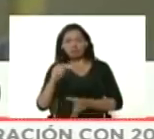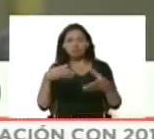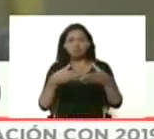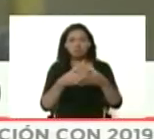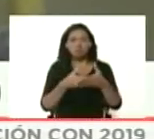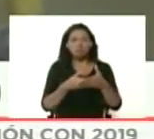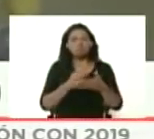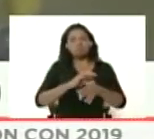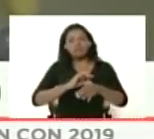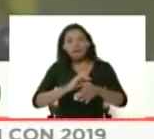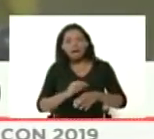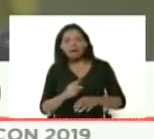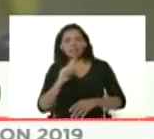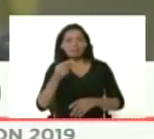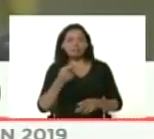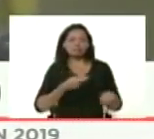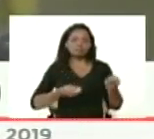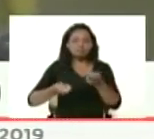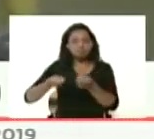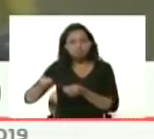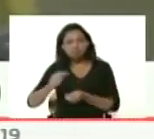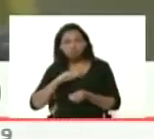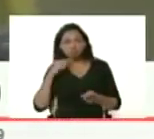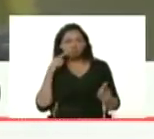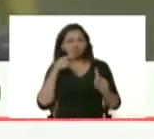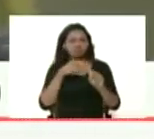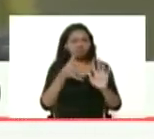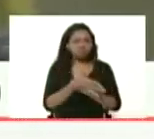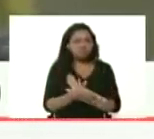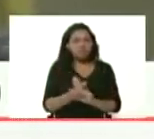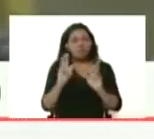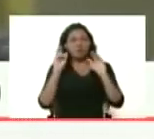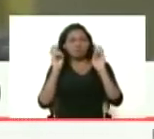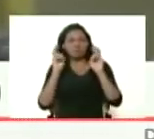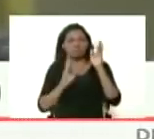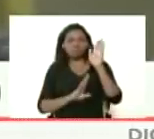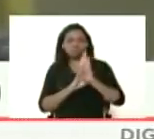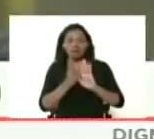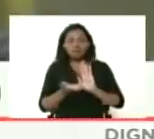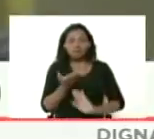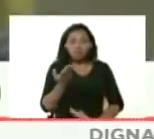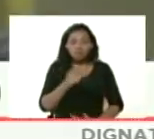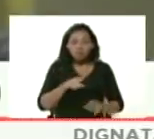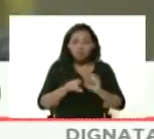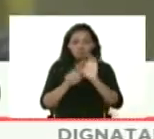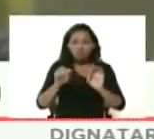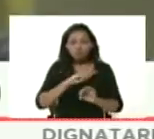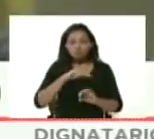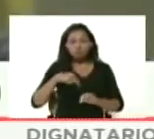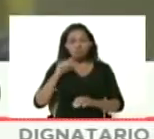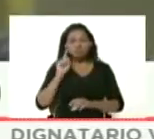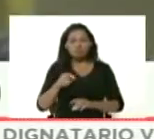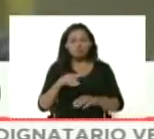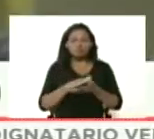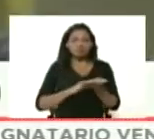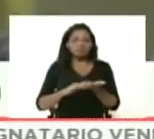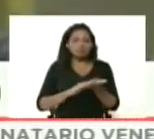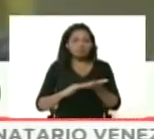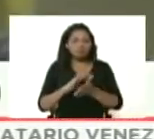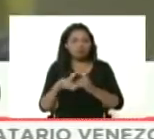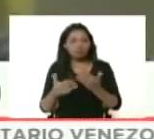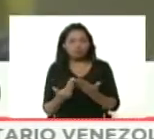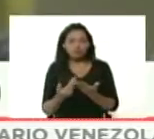Circuito Cárnico Nacional. Eso nos llevó a abordar los temas de mayor importancia que debemos darle solución para que